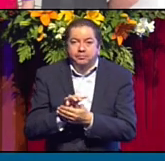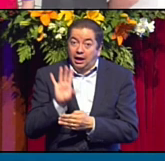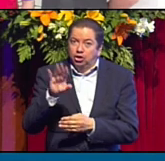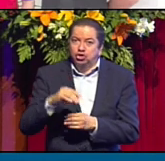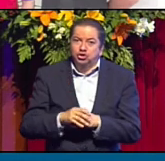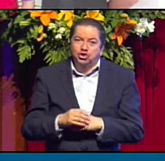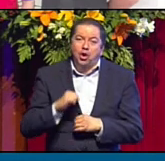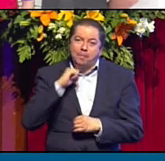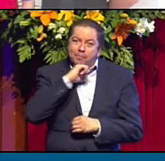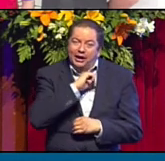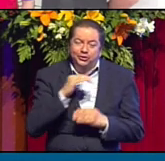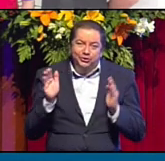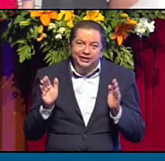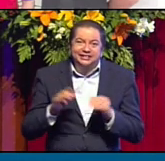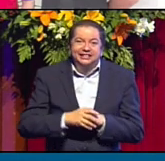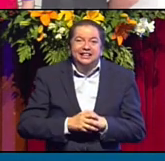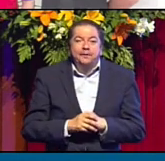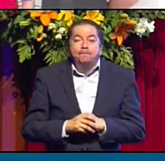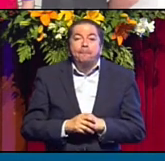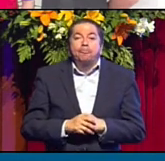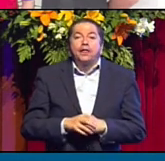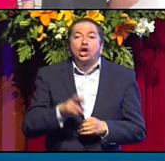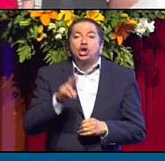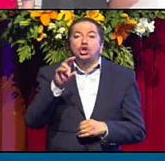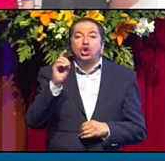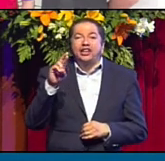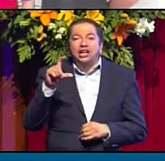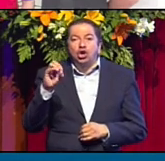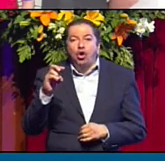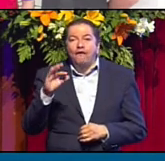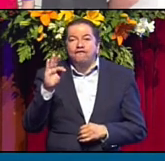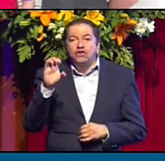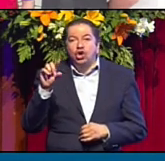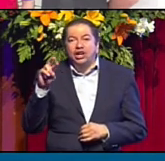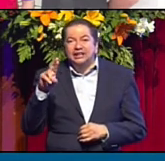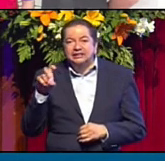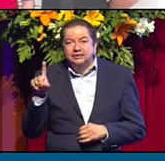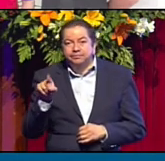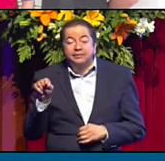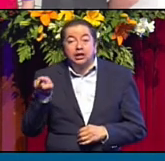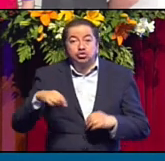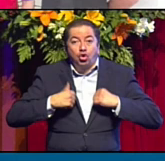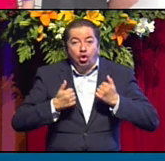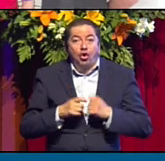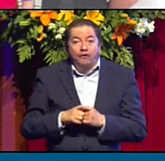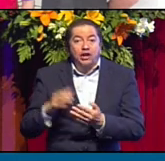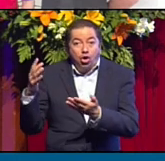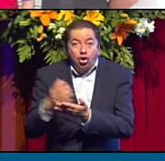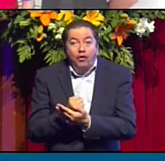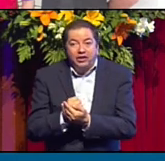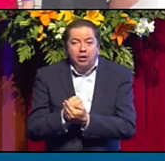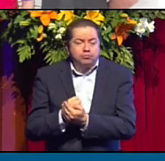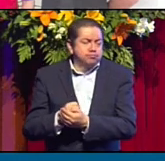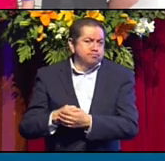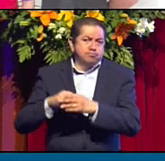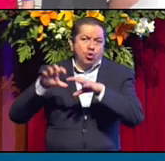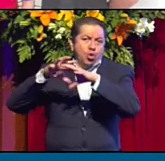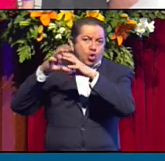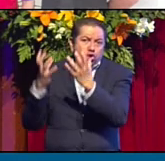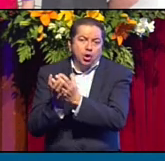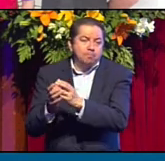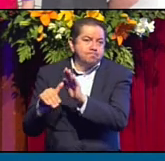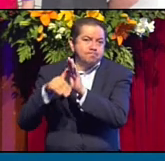patudea, porque es un logro de él, Rodrigo Flores, un joven vicuñente deportista, logra un récord mundial al